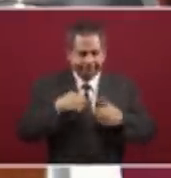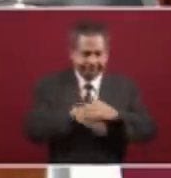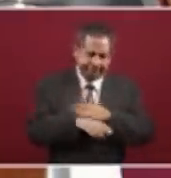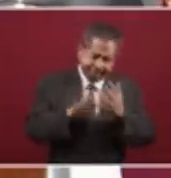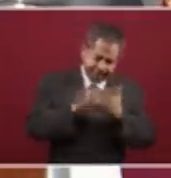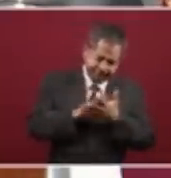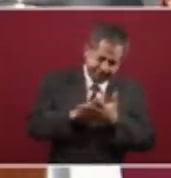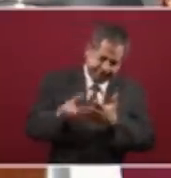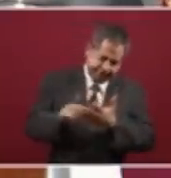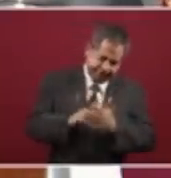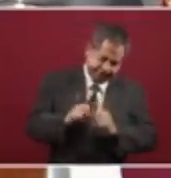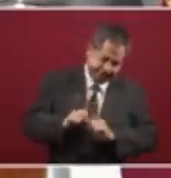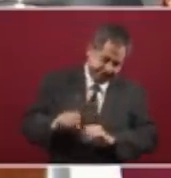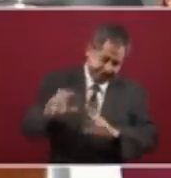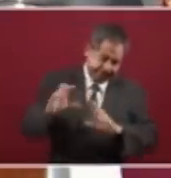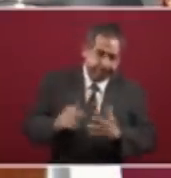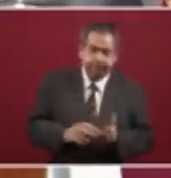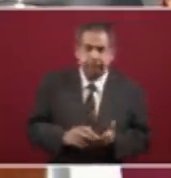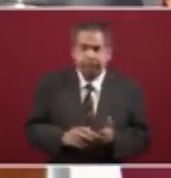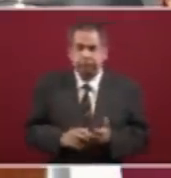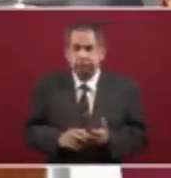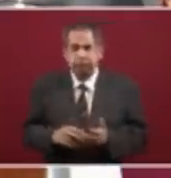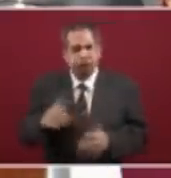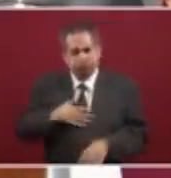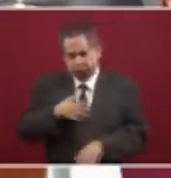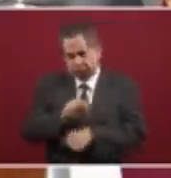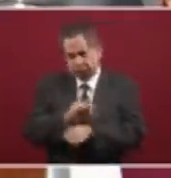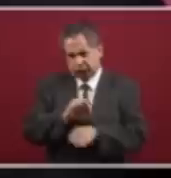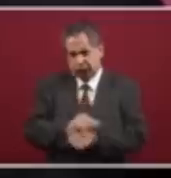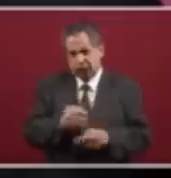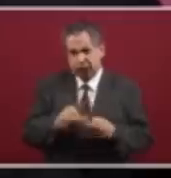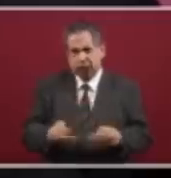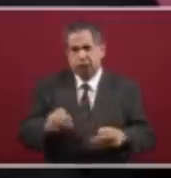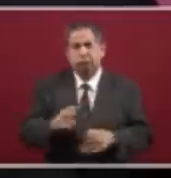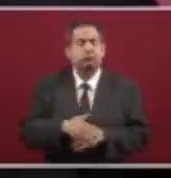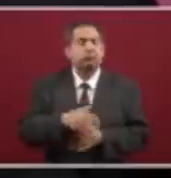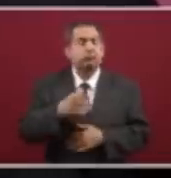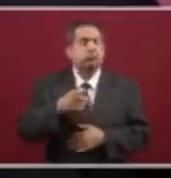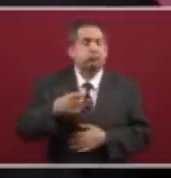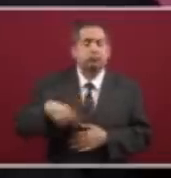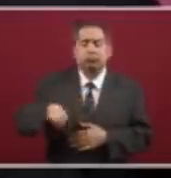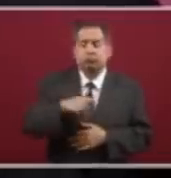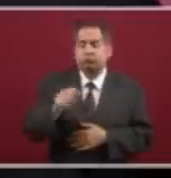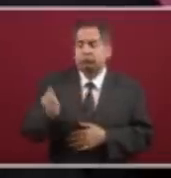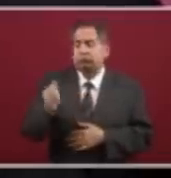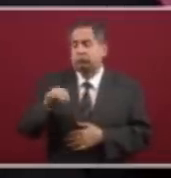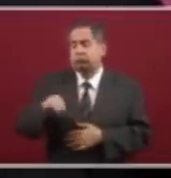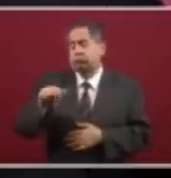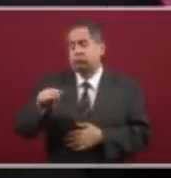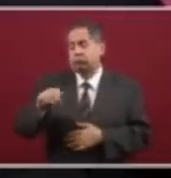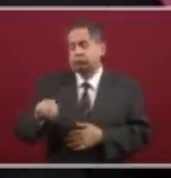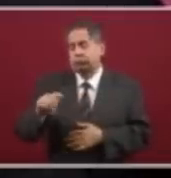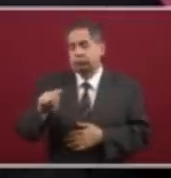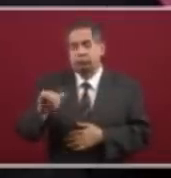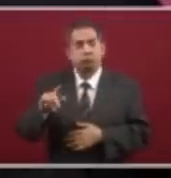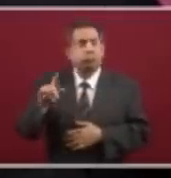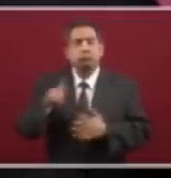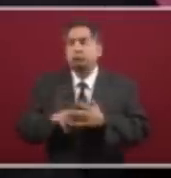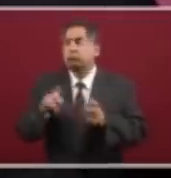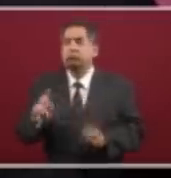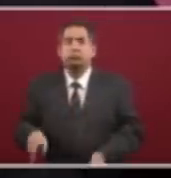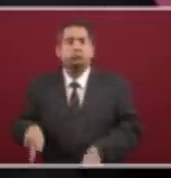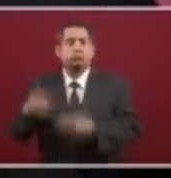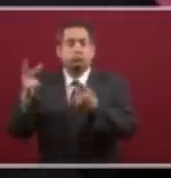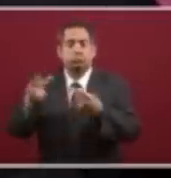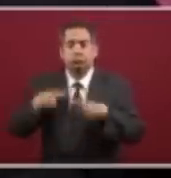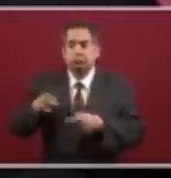pero no deje de defender la tierra ya que ellos nos desarma tratarás que yo ya habían vendido nuestras tierras a